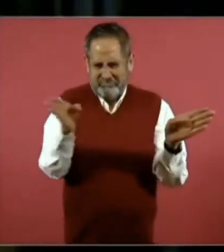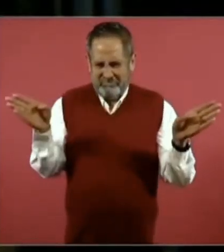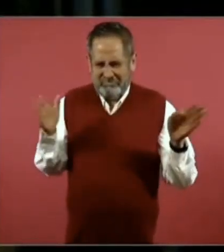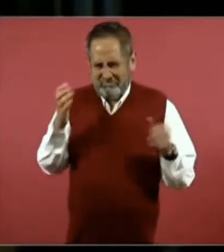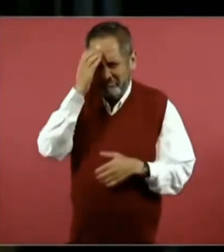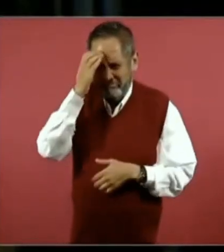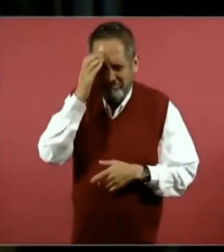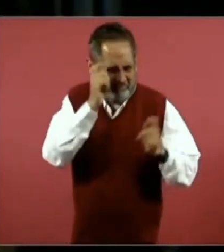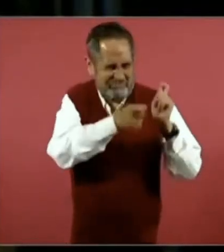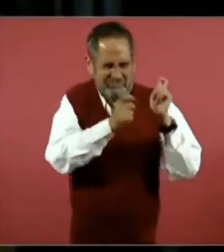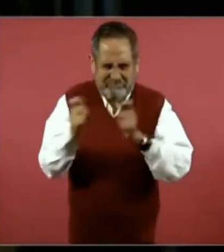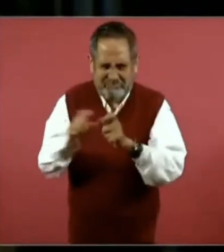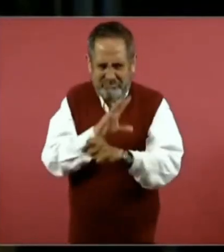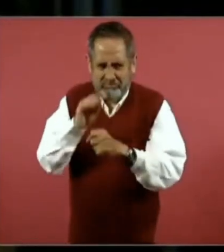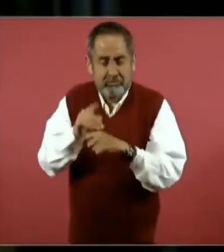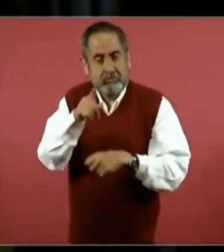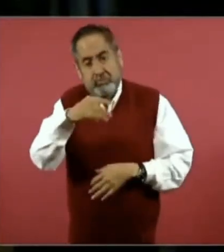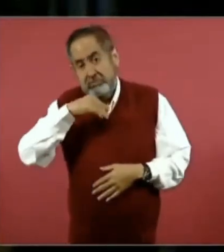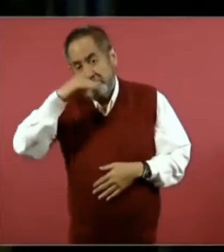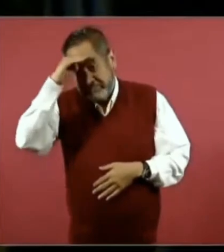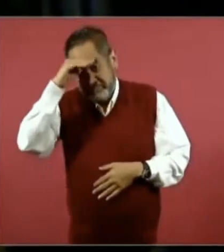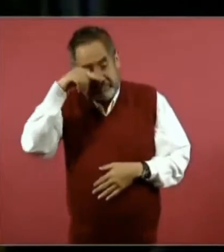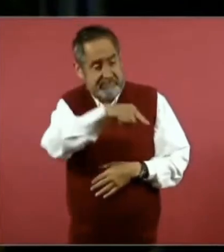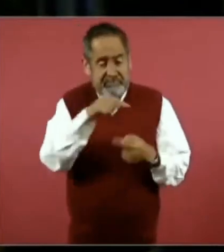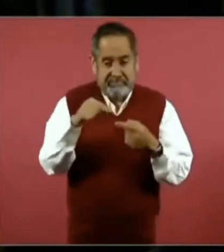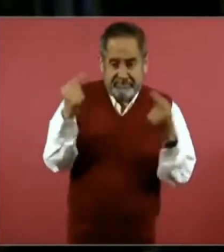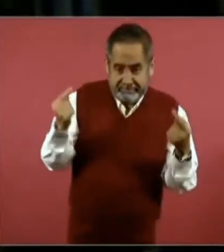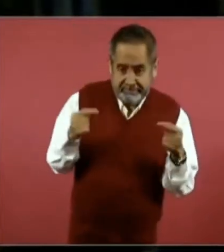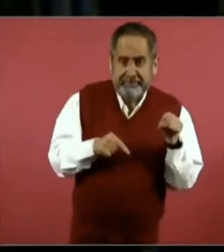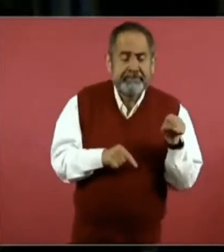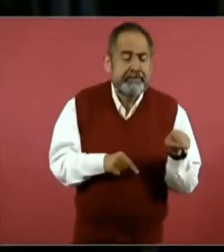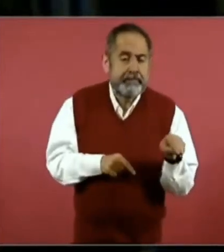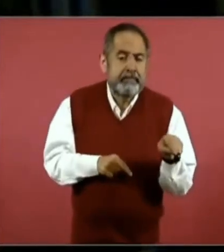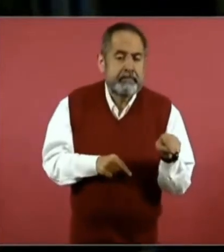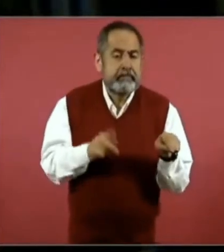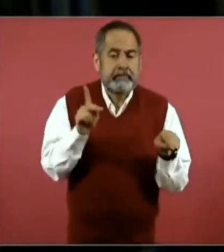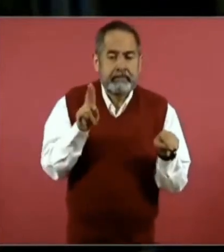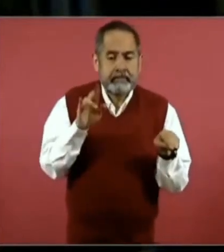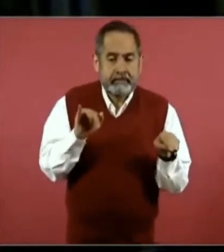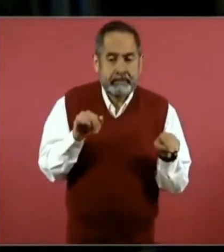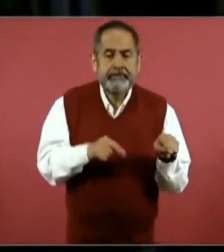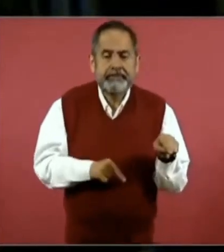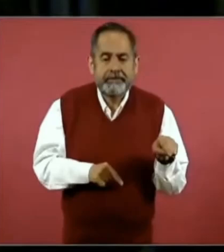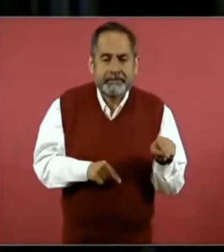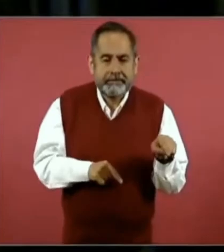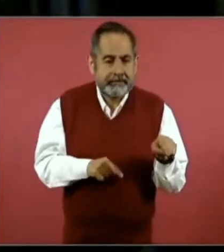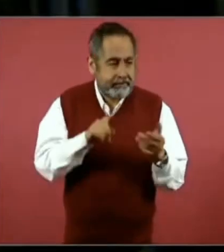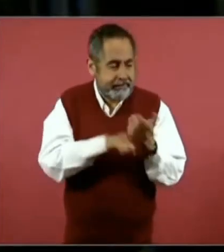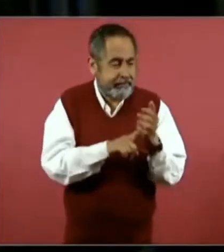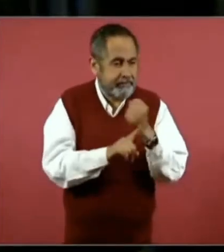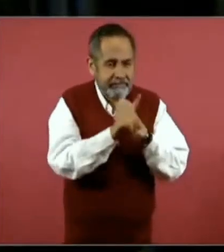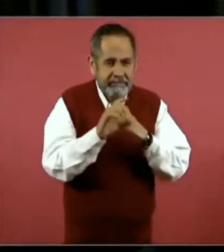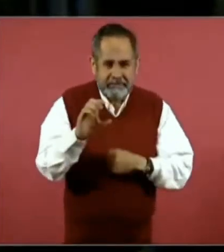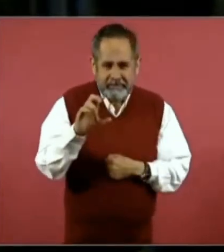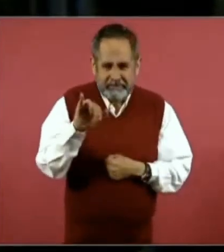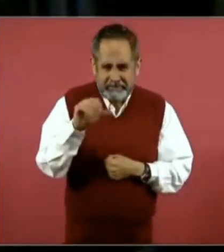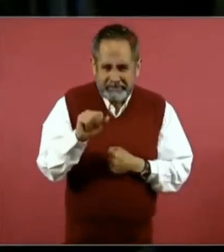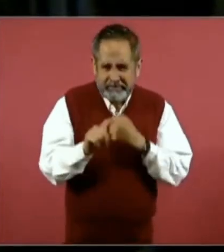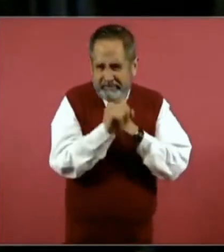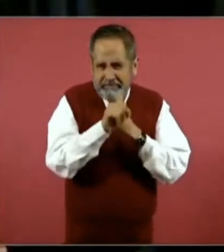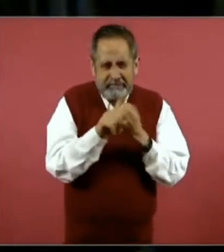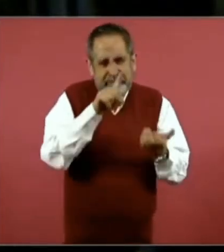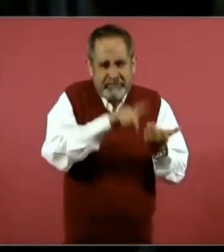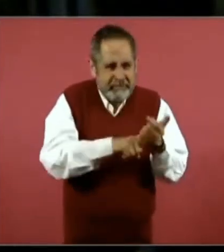México, ¿considera que la oposición y en este caso puntualmente el PRI, hay una crisis política dentro del